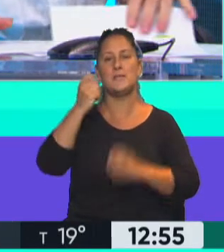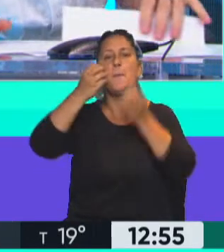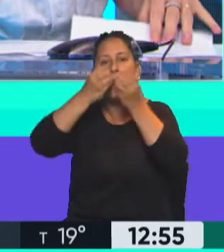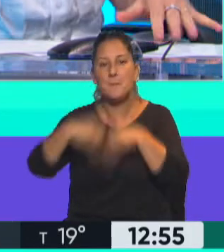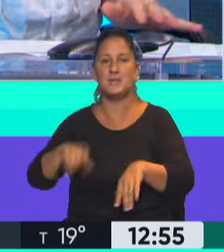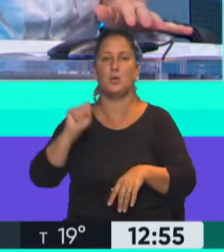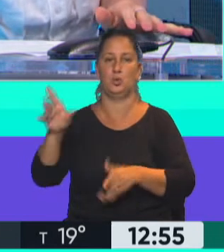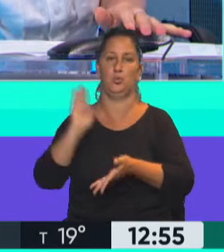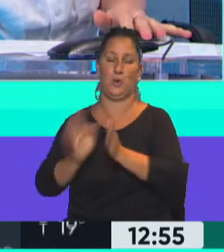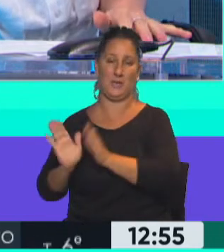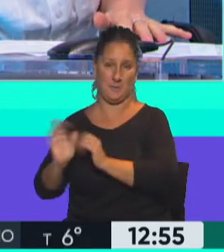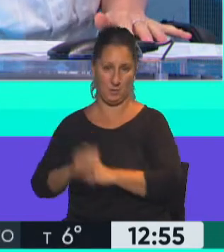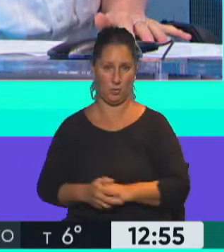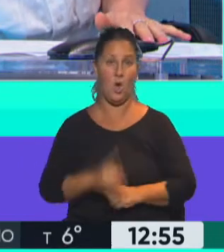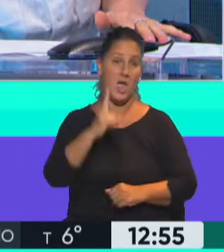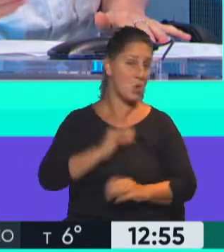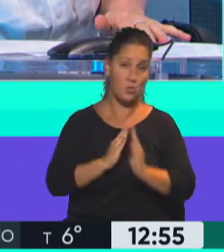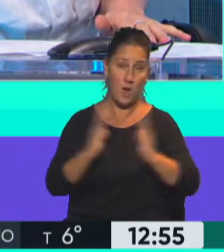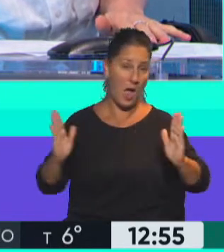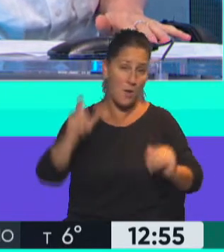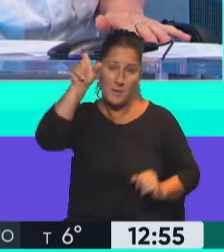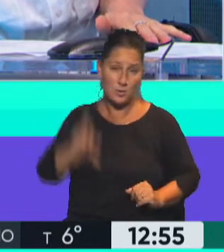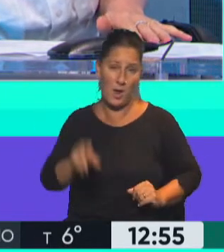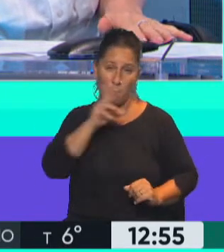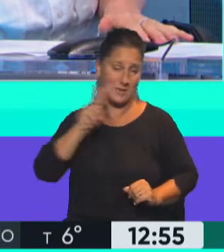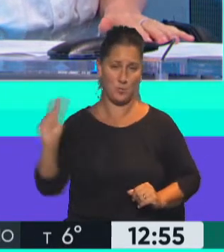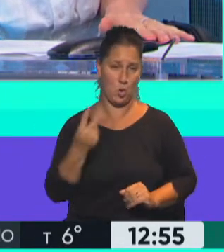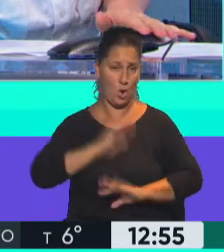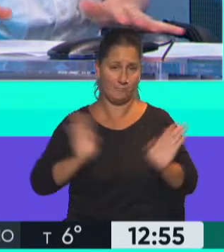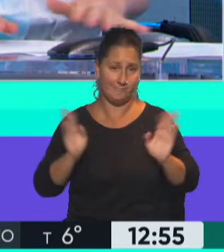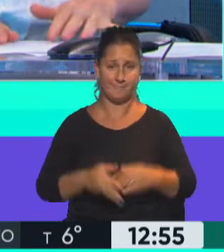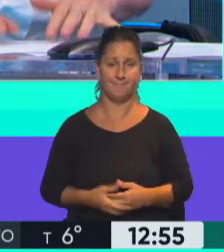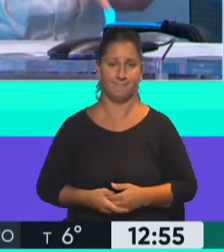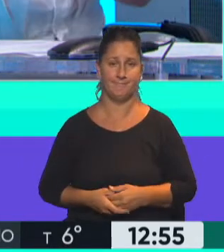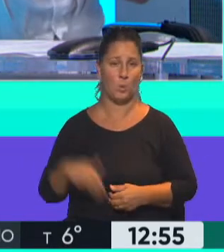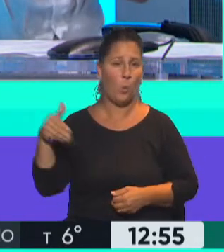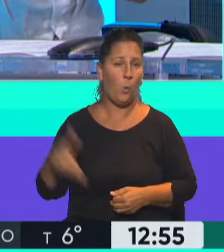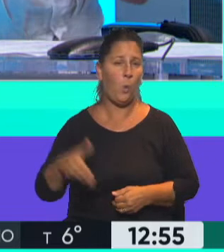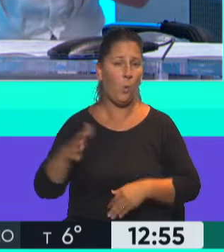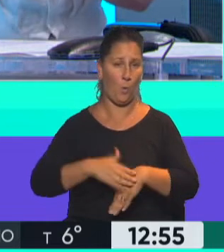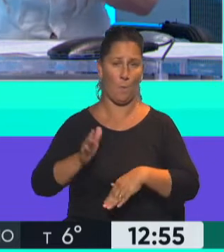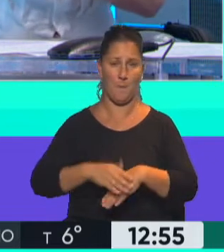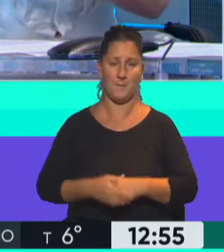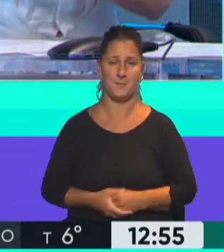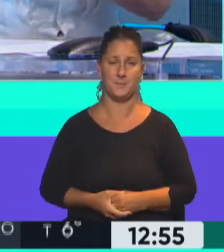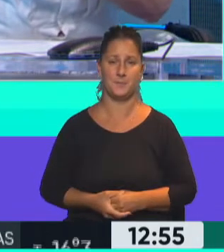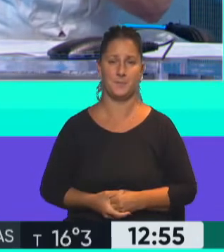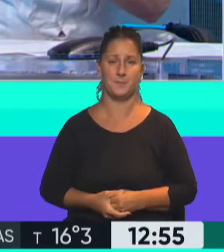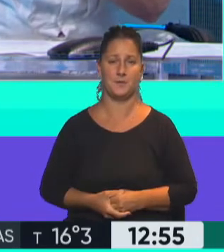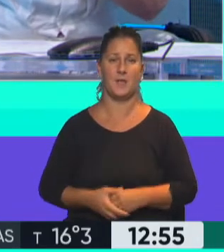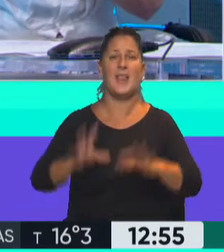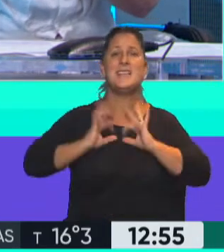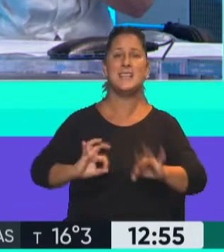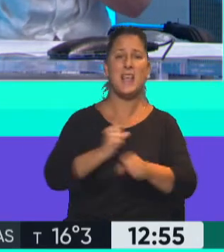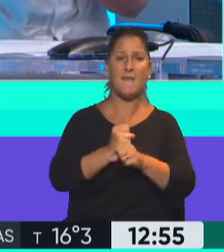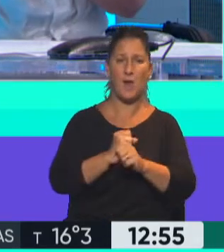el tratamiento en un año está muerta y además lo hacemos con estos a lo que yo así digamos después toca el amor no hay licencias